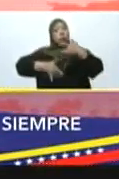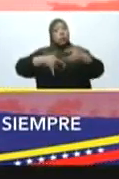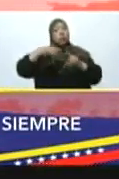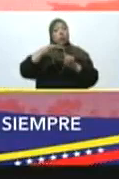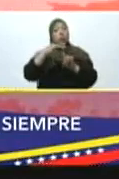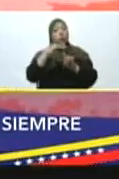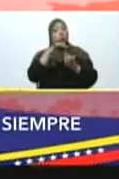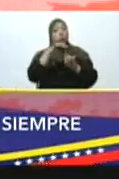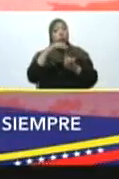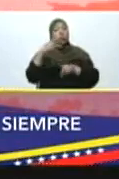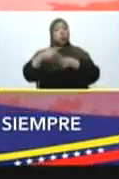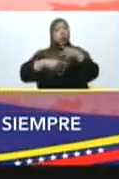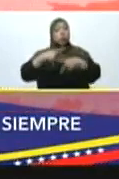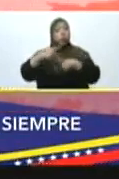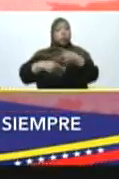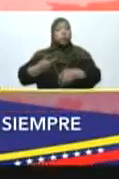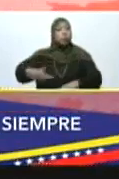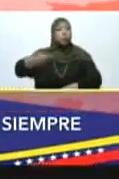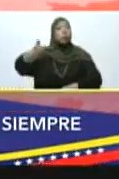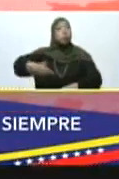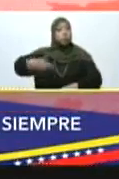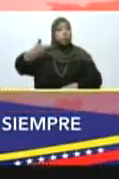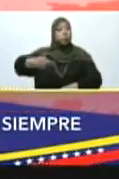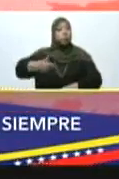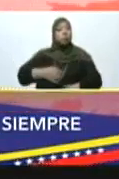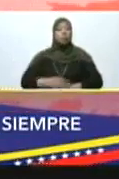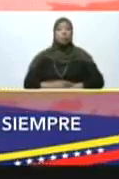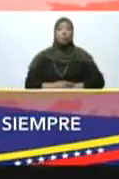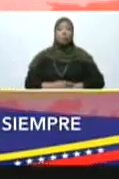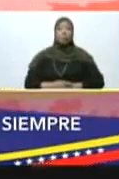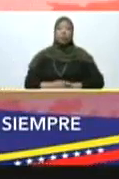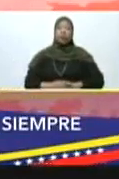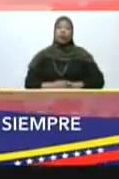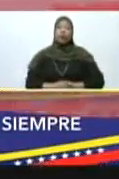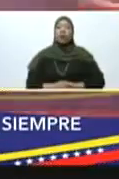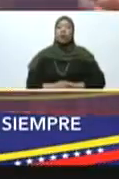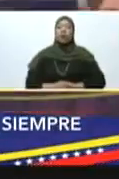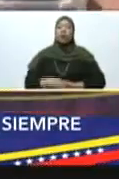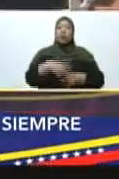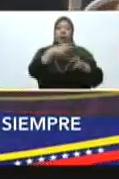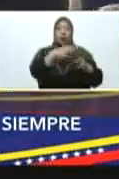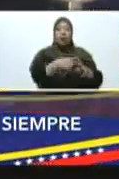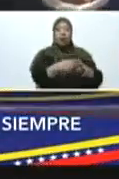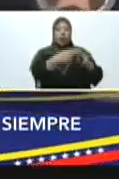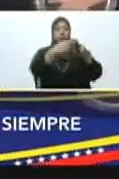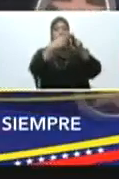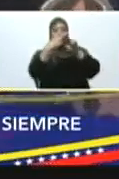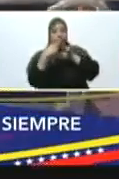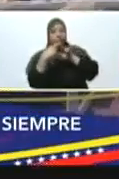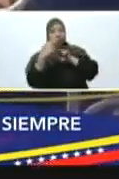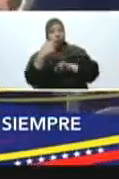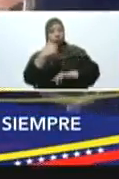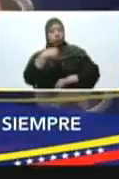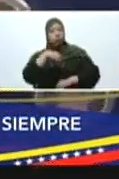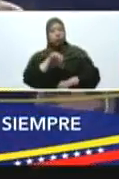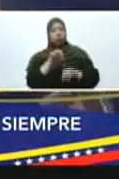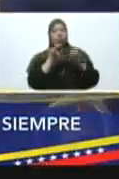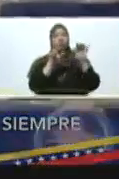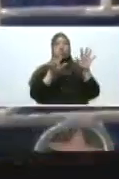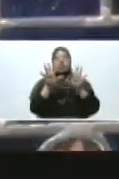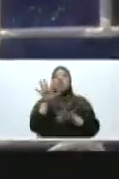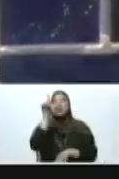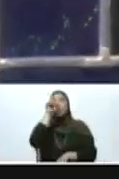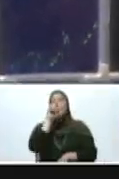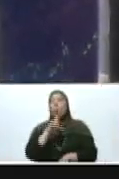que yo lo recojo en este regalo que me ha llegado en este 85